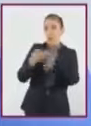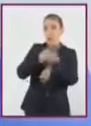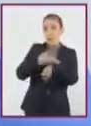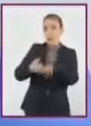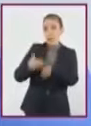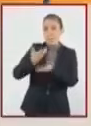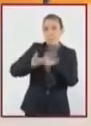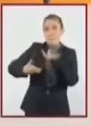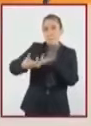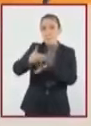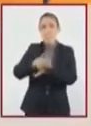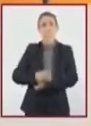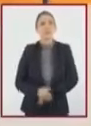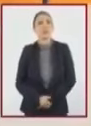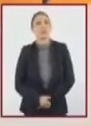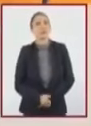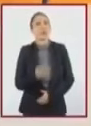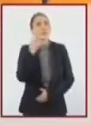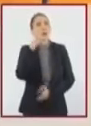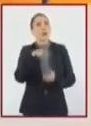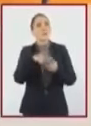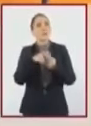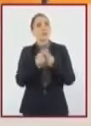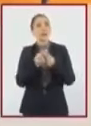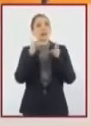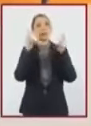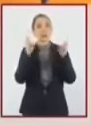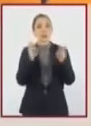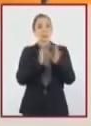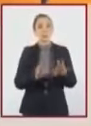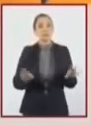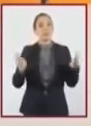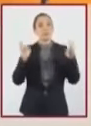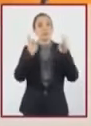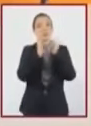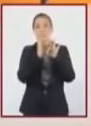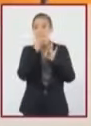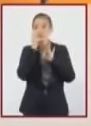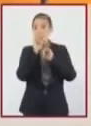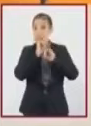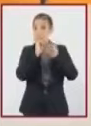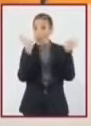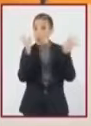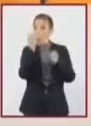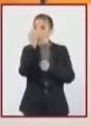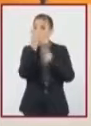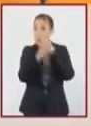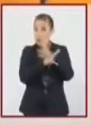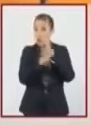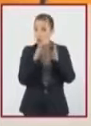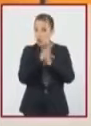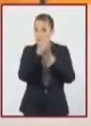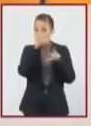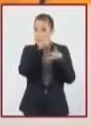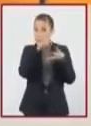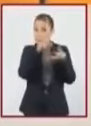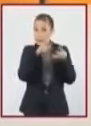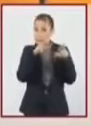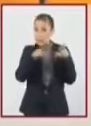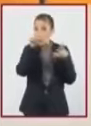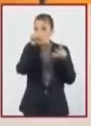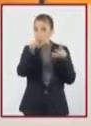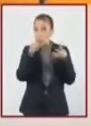su familia. Para iniciar con el tema, es importante aclarar algunos elementos que les